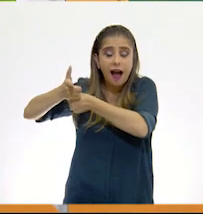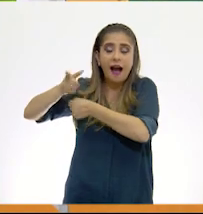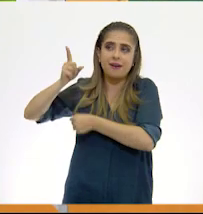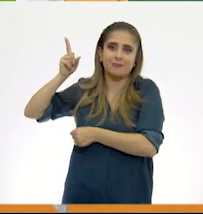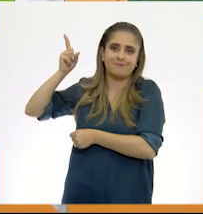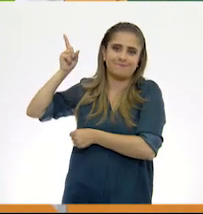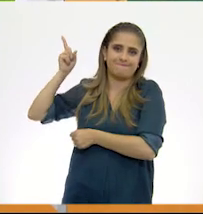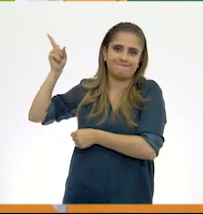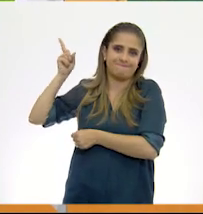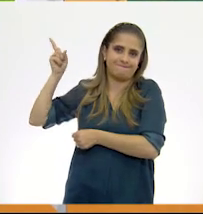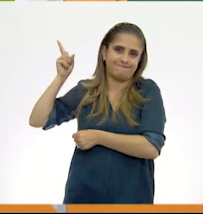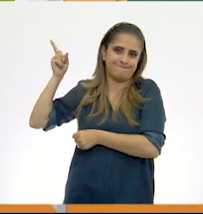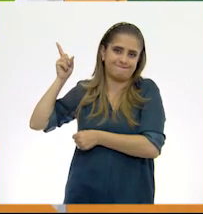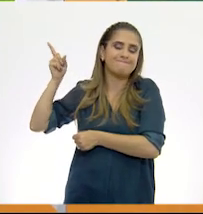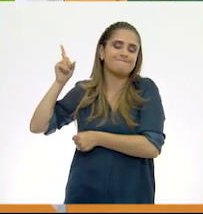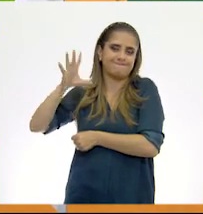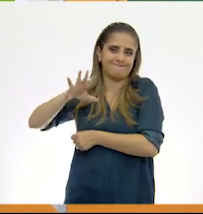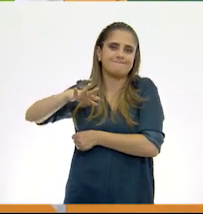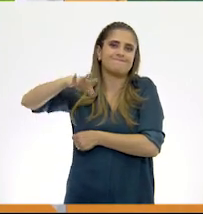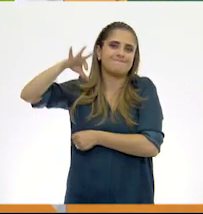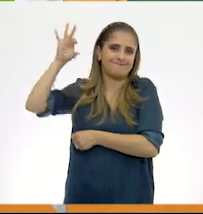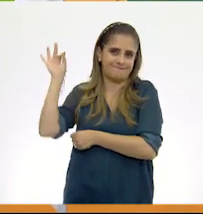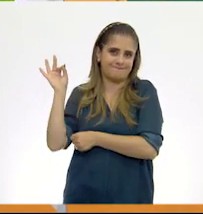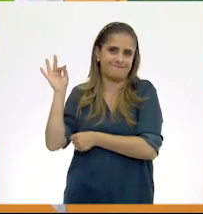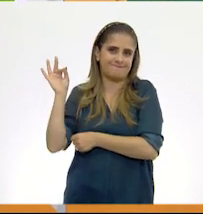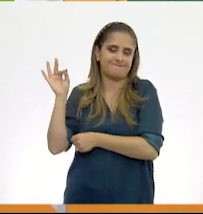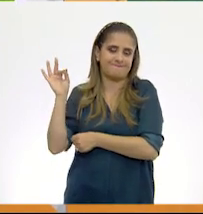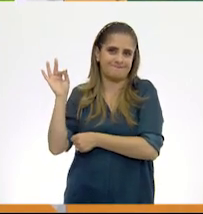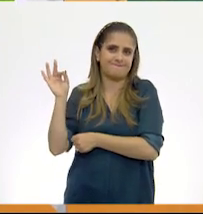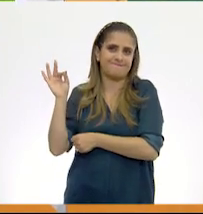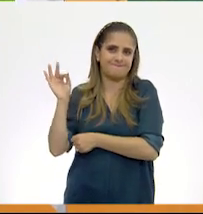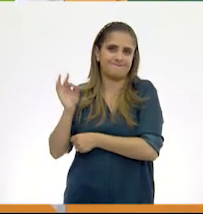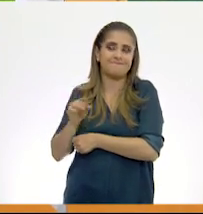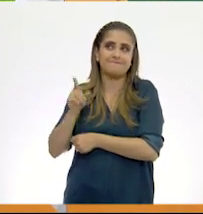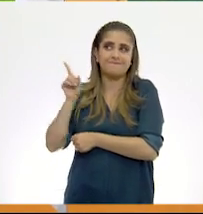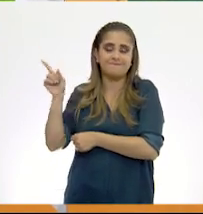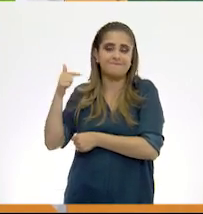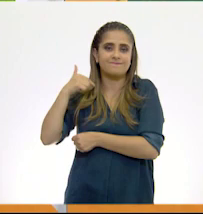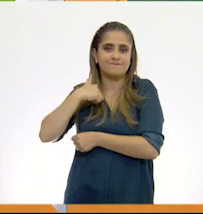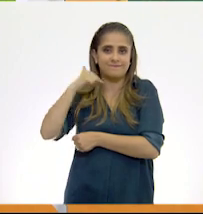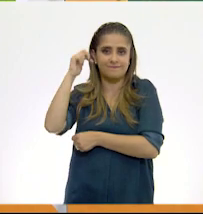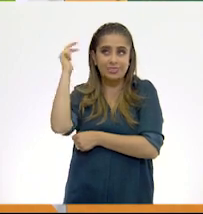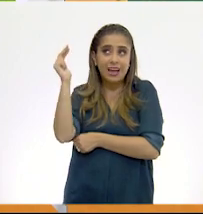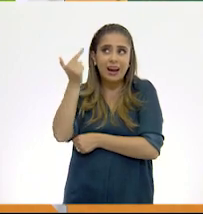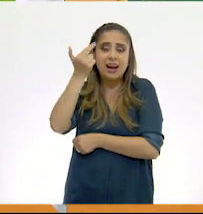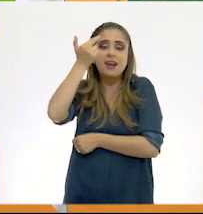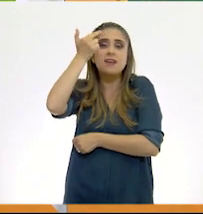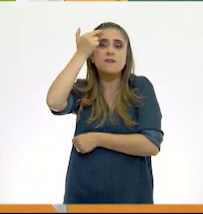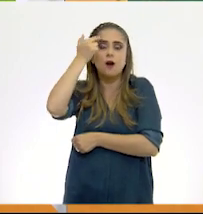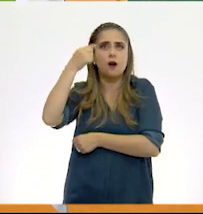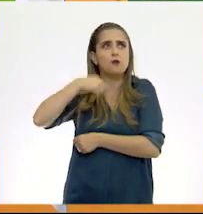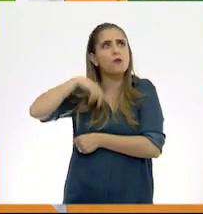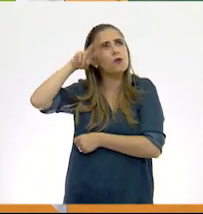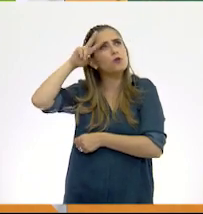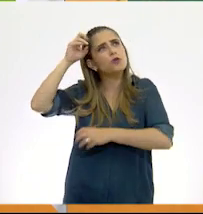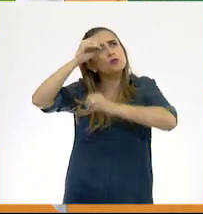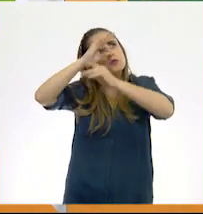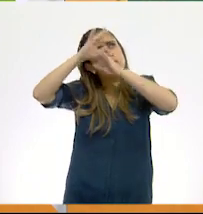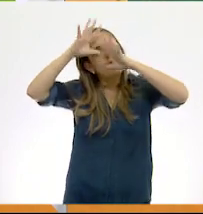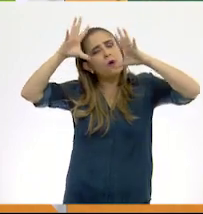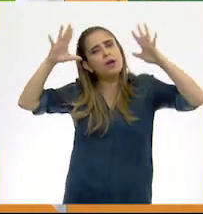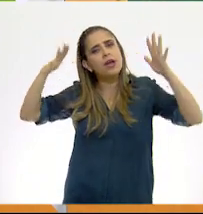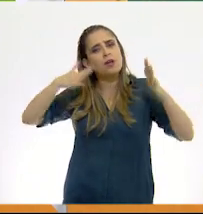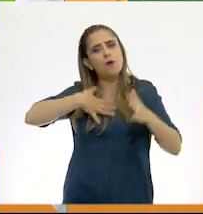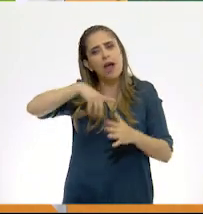¡Ajá! Creo que ya la encontramos. Es más, esto me recuerda a alguna vez que soñé que viajaba por